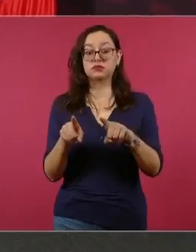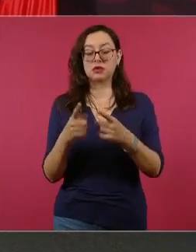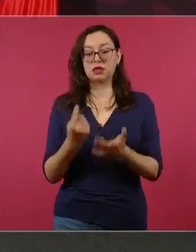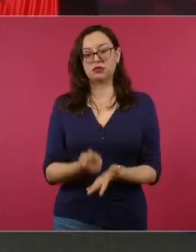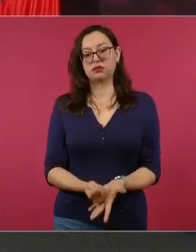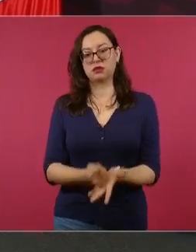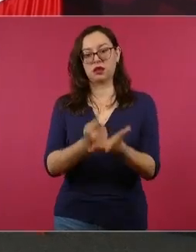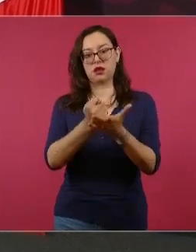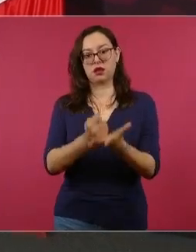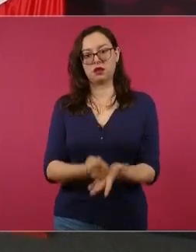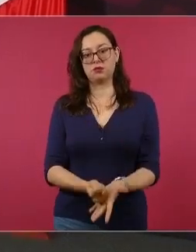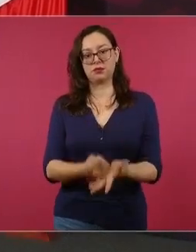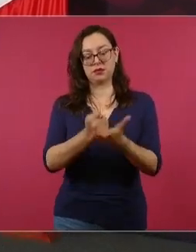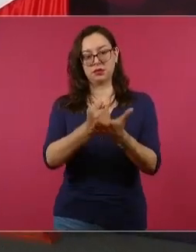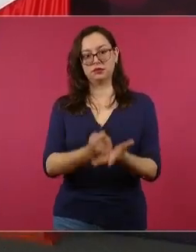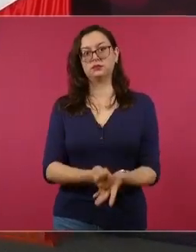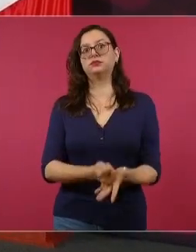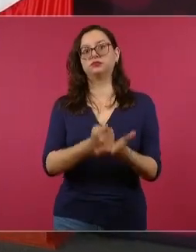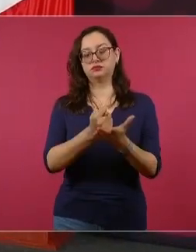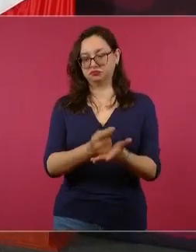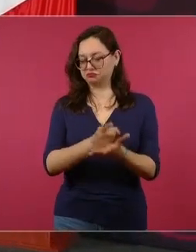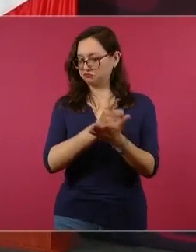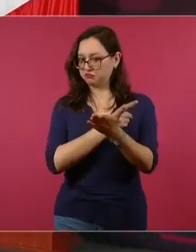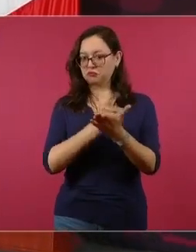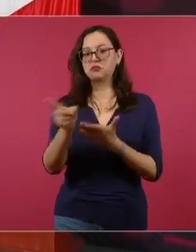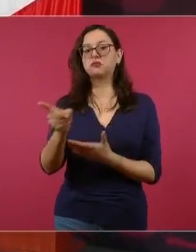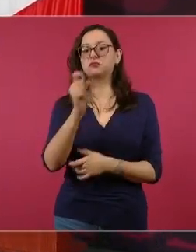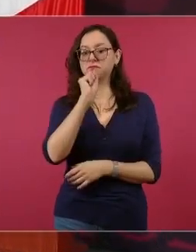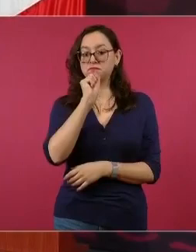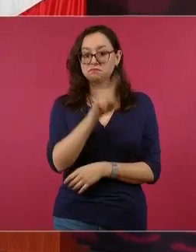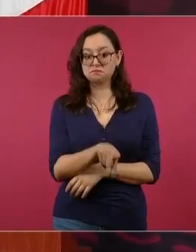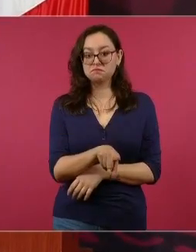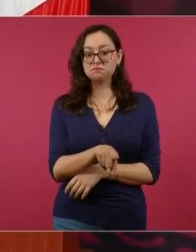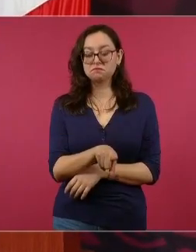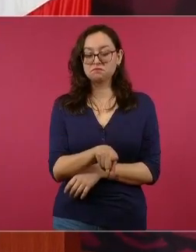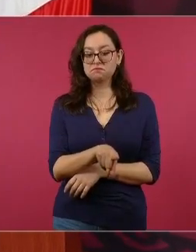recibir terapias